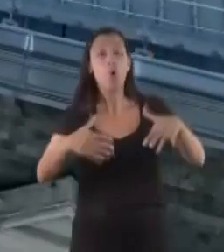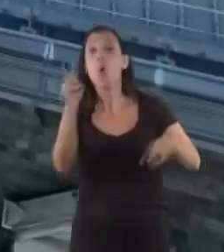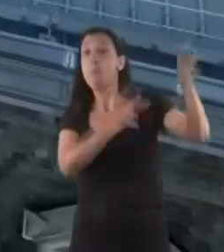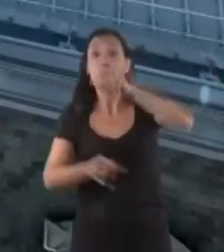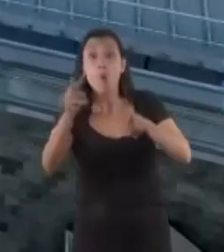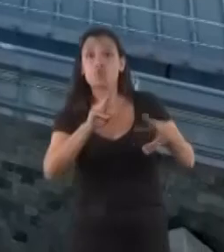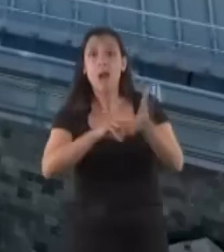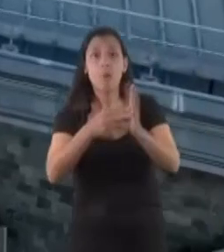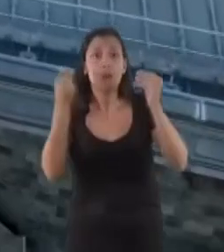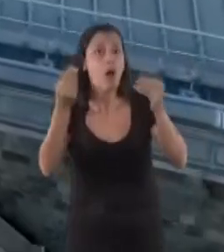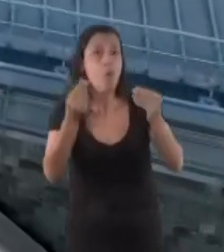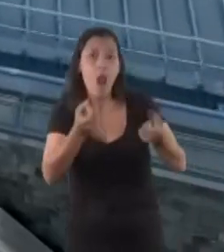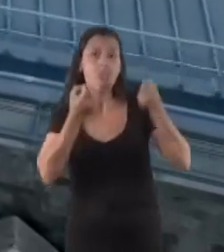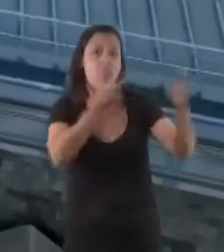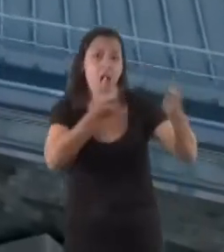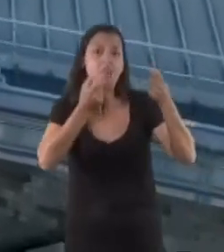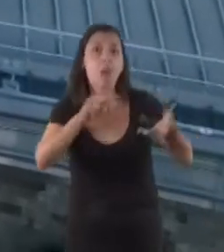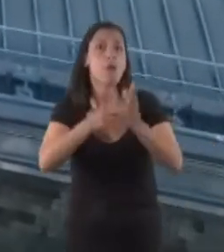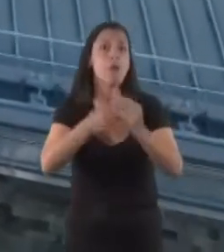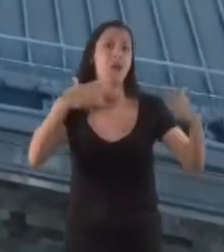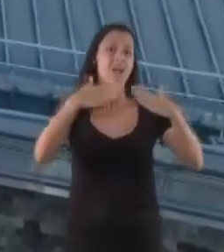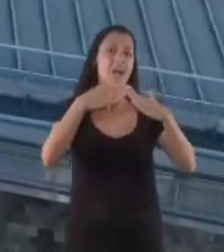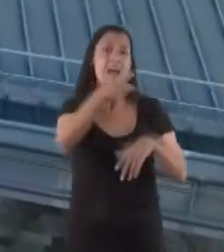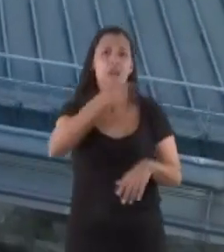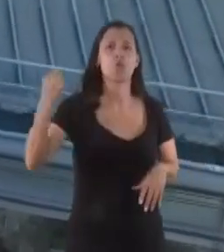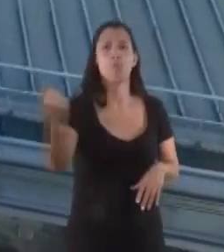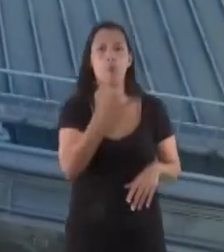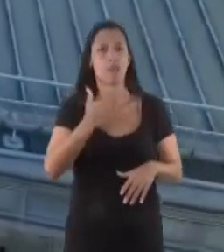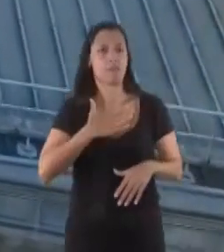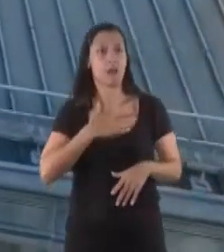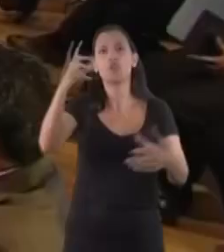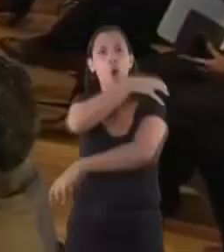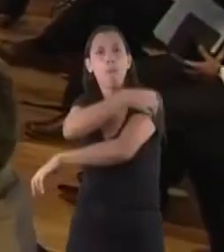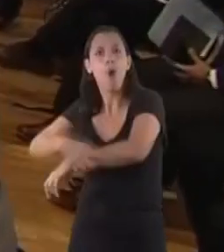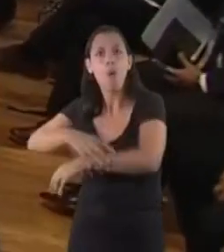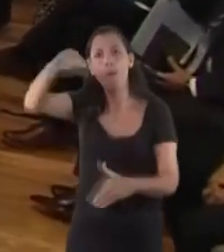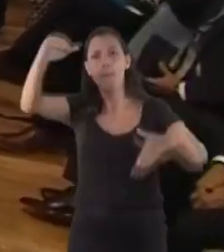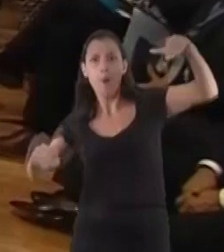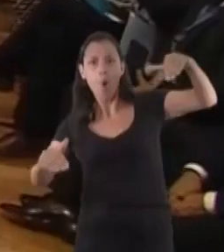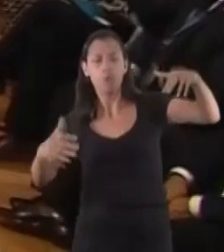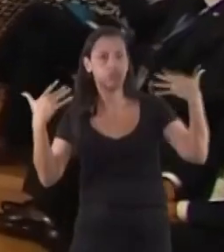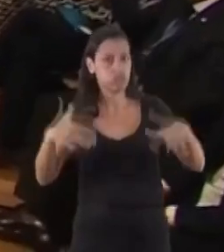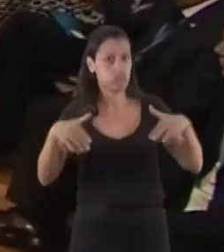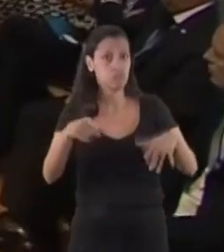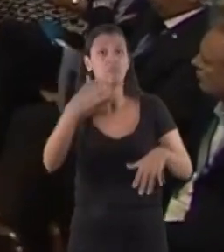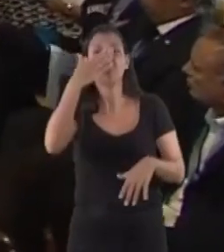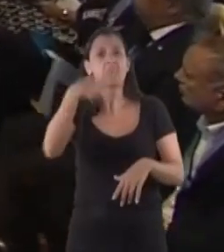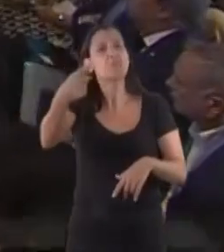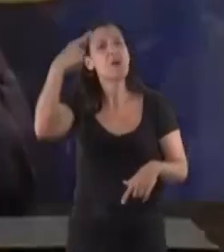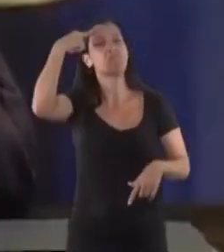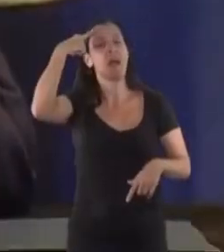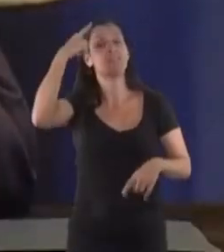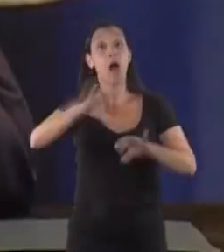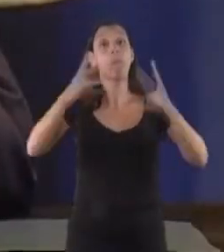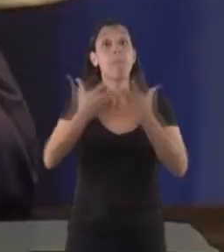falta de vivienda, de acceso a la vivienda, a mí me parece importantísimo. Y me parece un gran paso. Creímos que después de la pandemia íbamos a aprender,